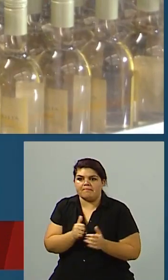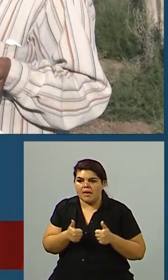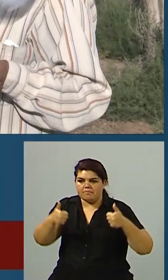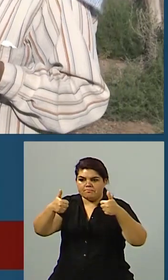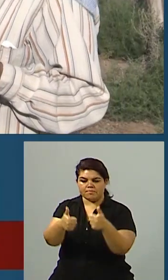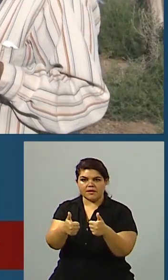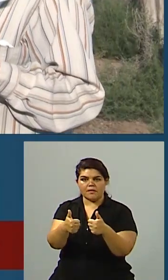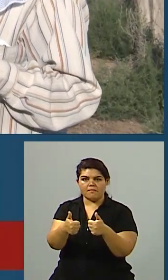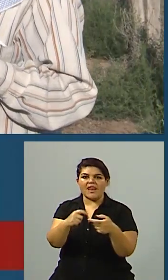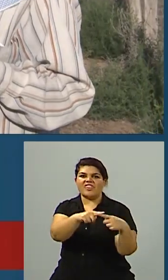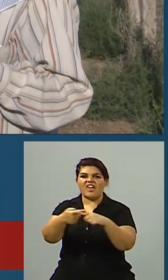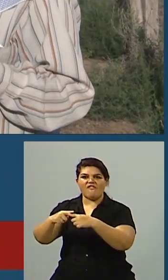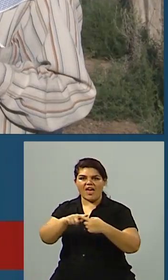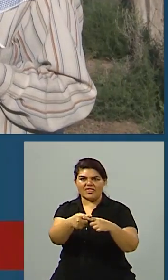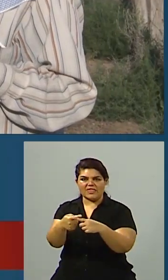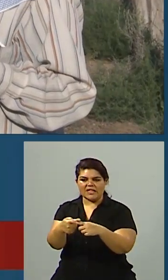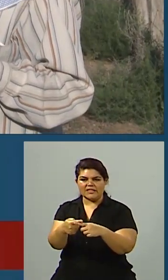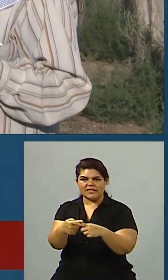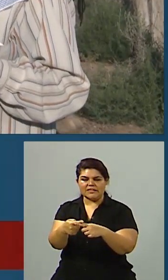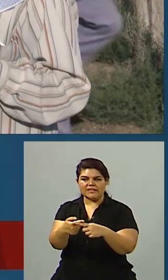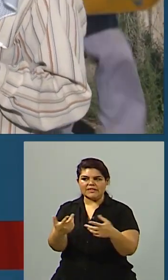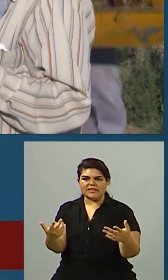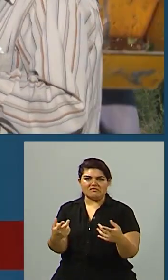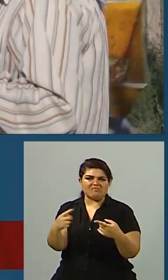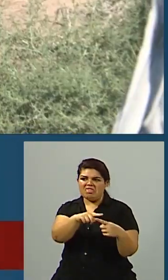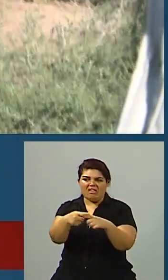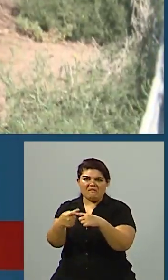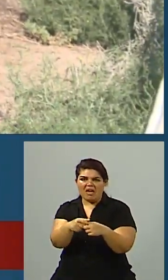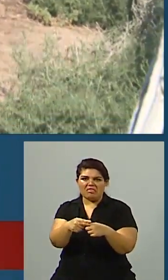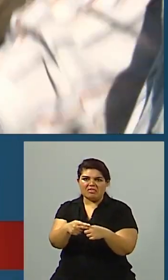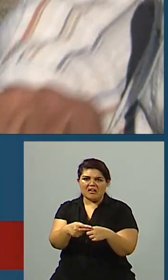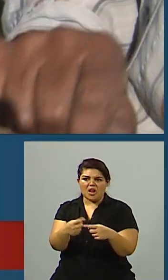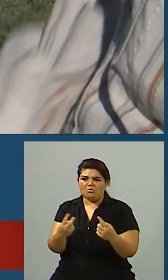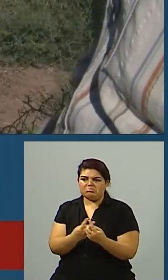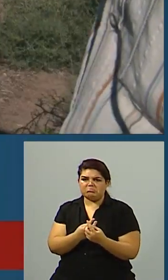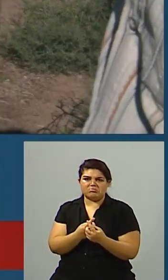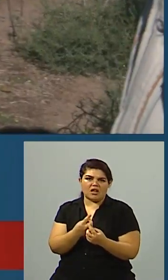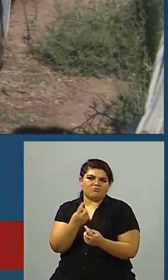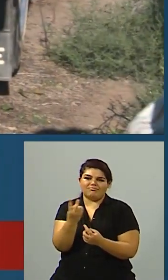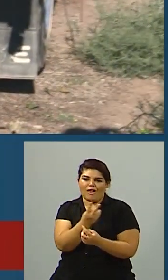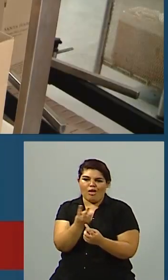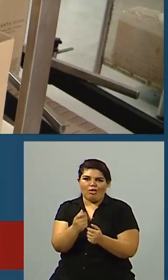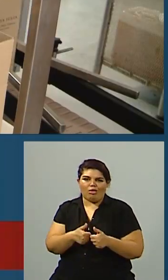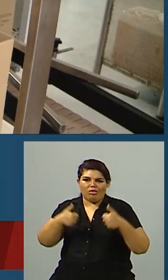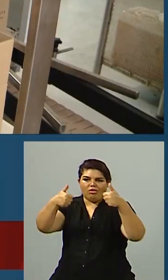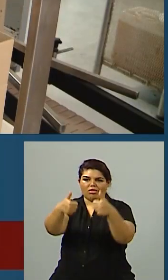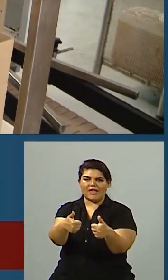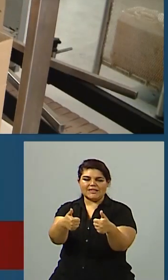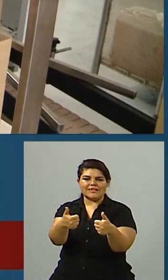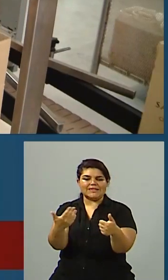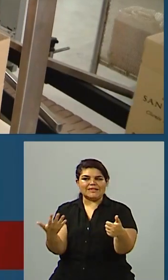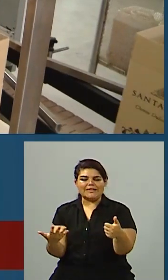han quedado para el balotaje. Por más que debatan toda la vida, yo ya no les creo porque hay antecedentes